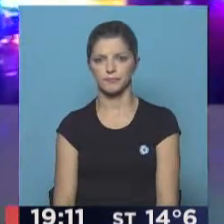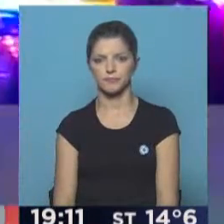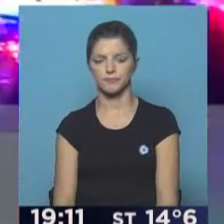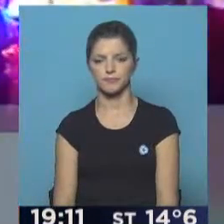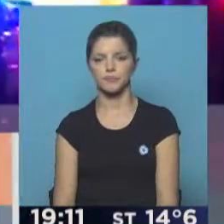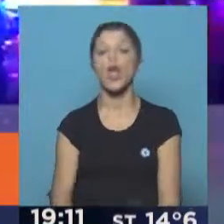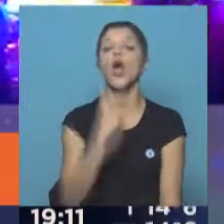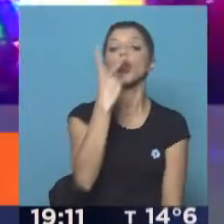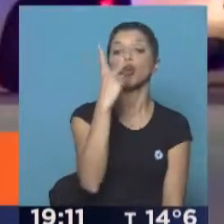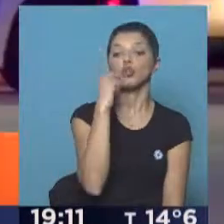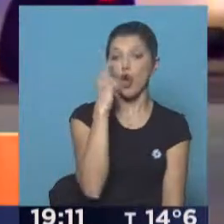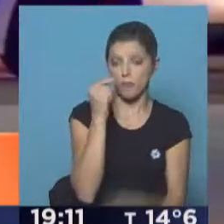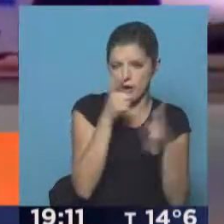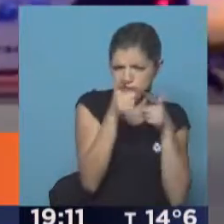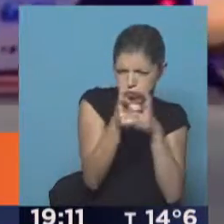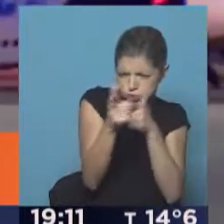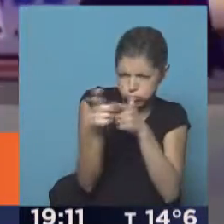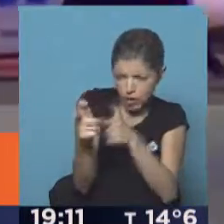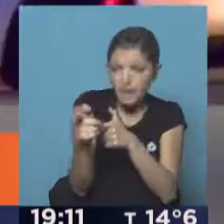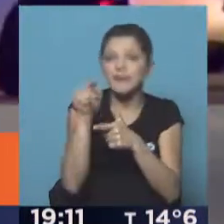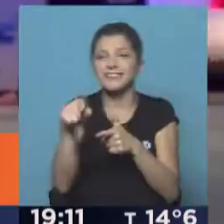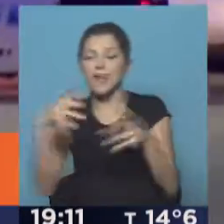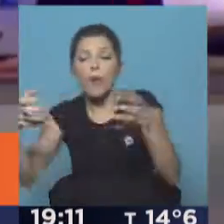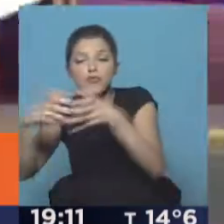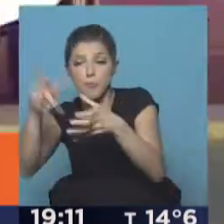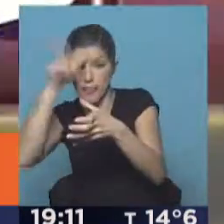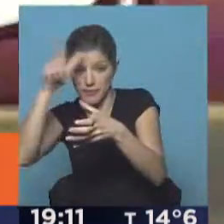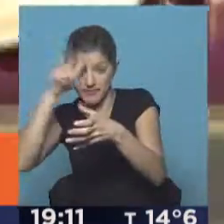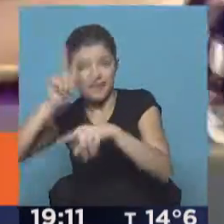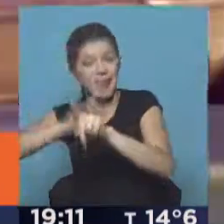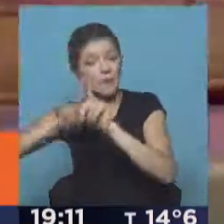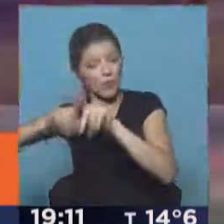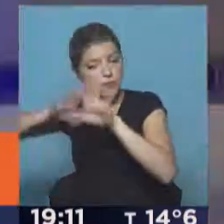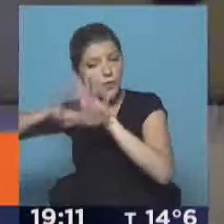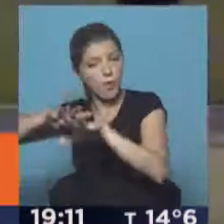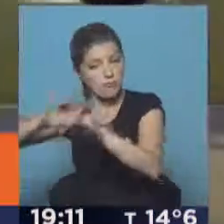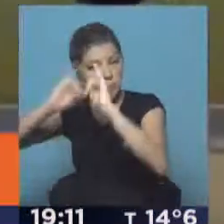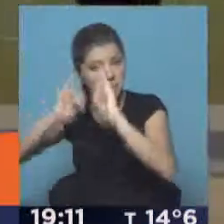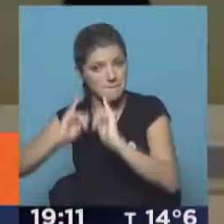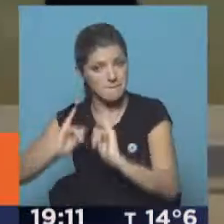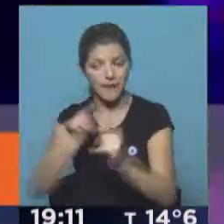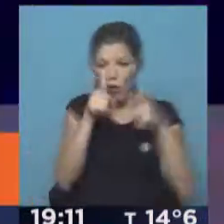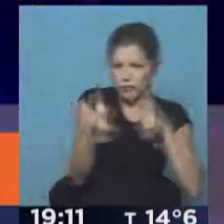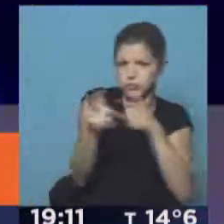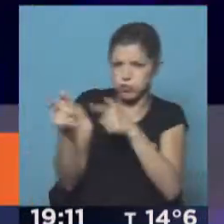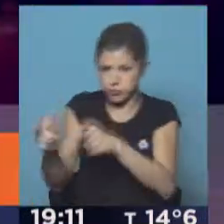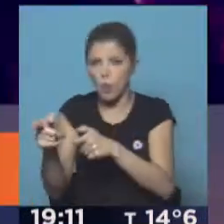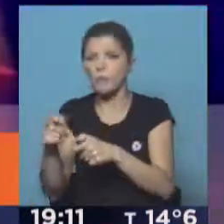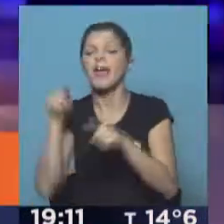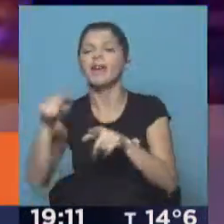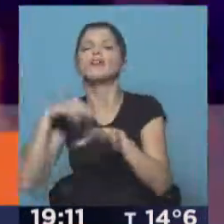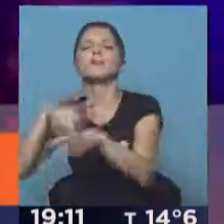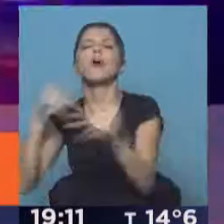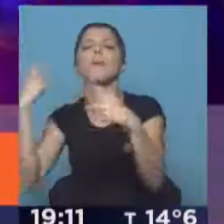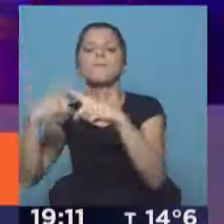Dos francotiradores atacaron a fuerzas policiales durante una manifestación pacífica contra la violencia policial en